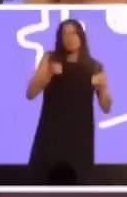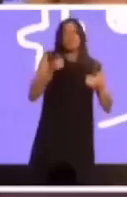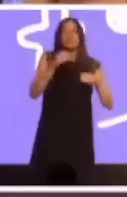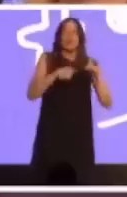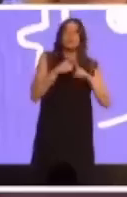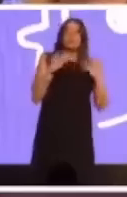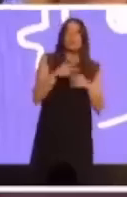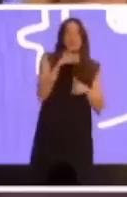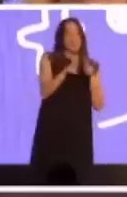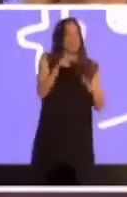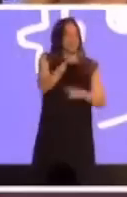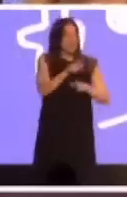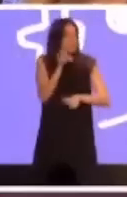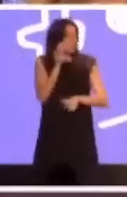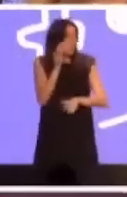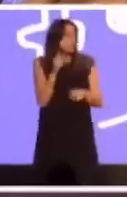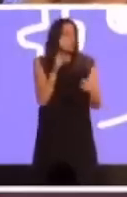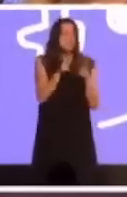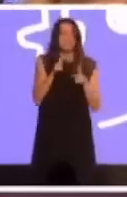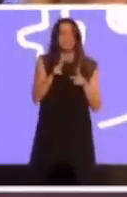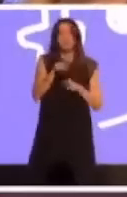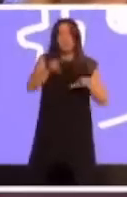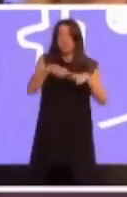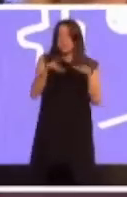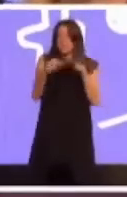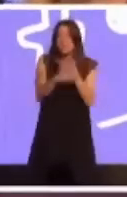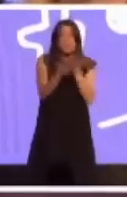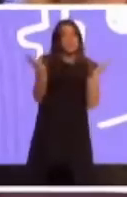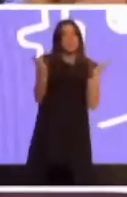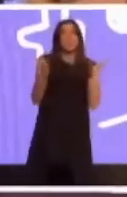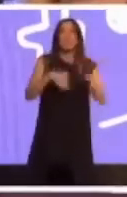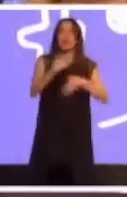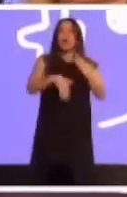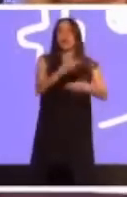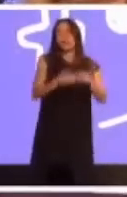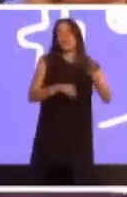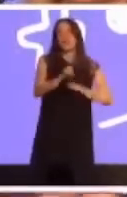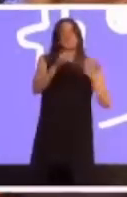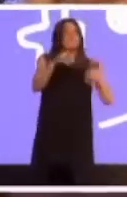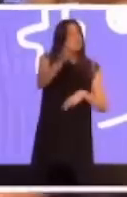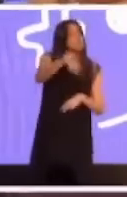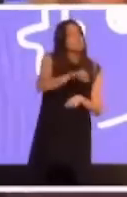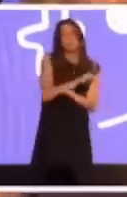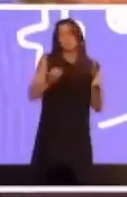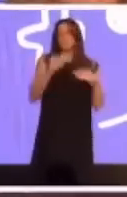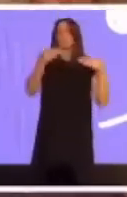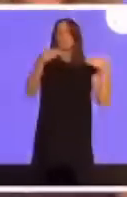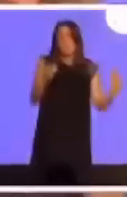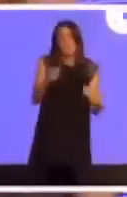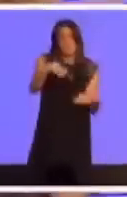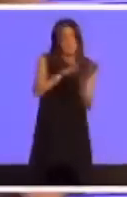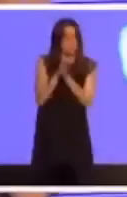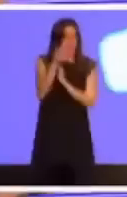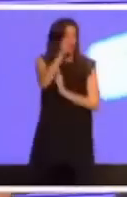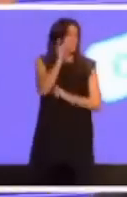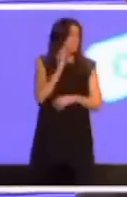las mujeres y para que los derechos del conjunto de la población avancen Así que gracias compañeras